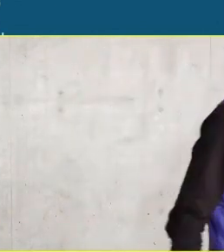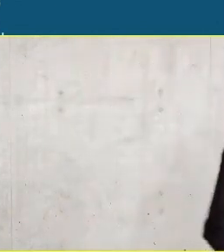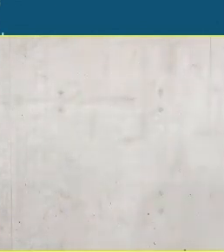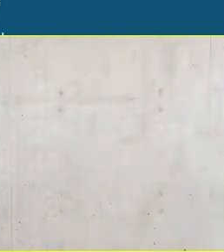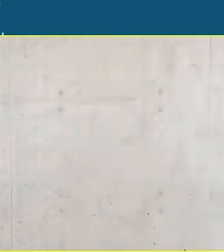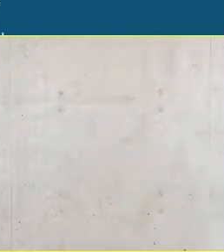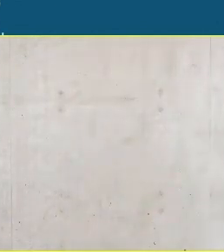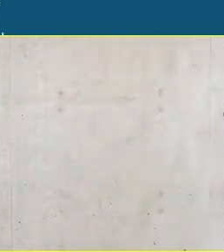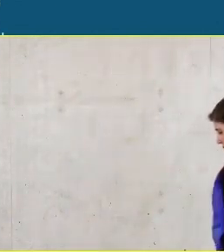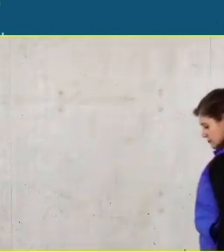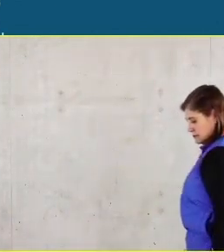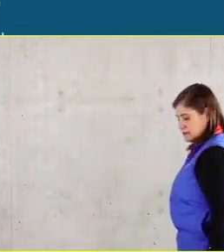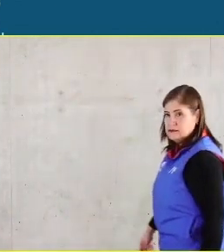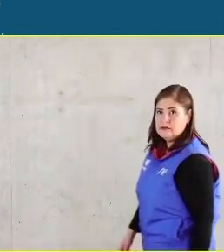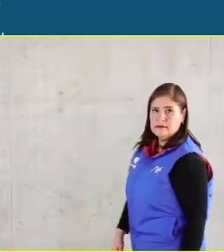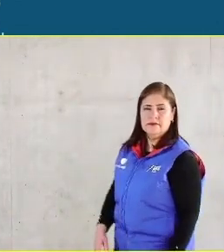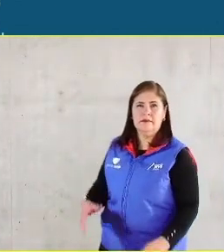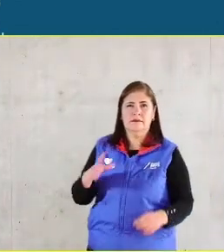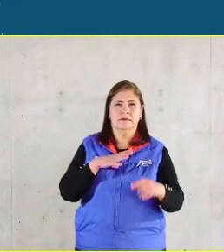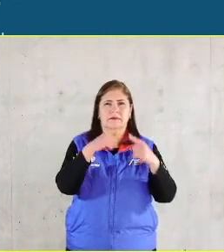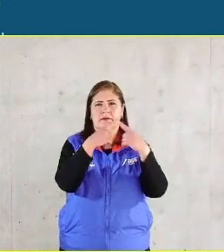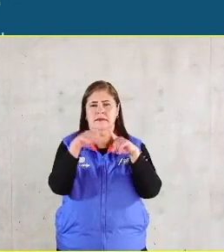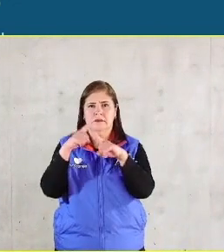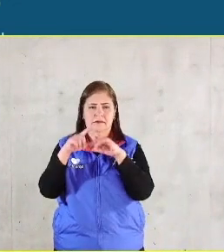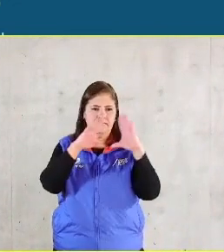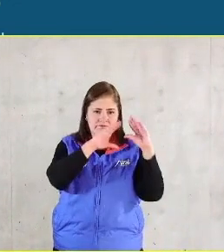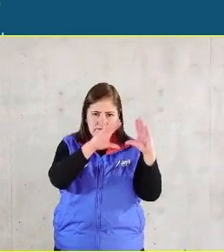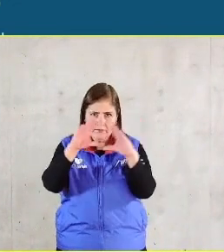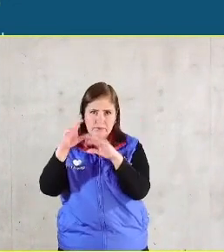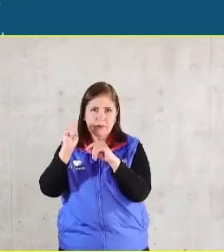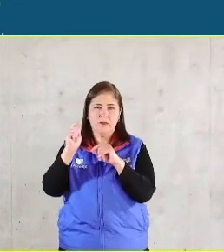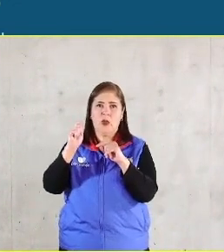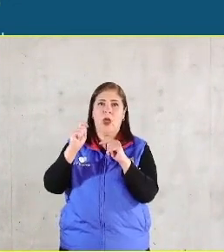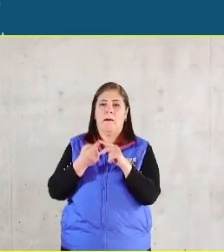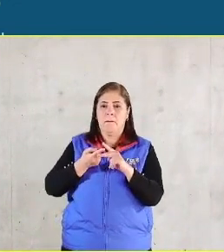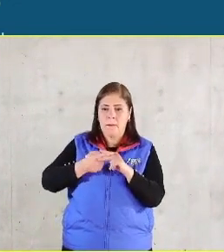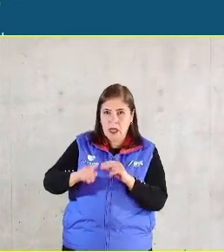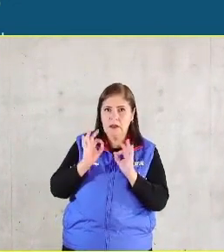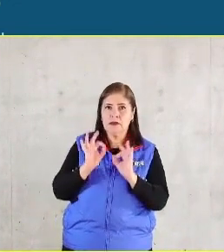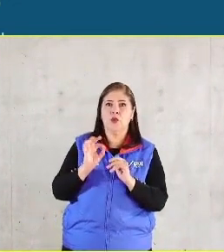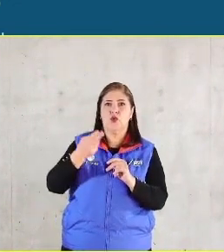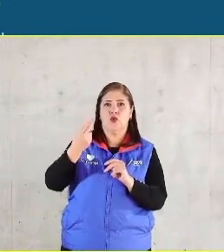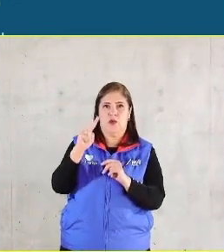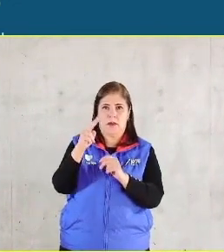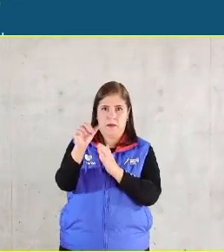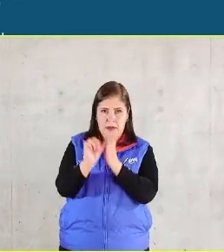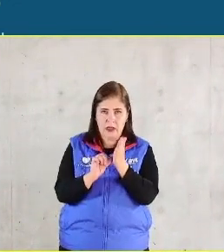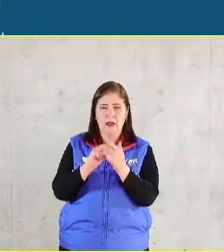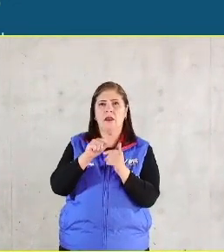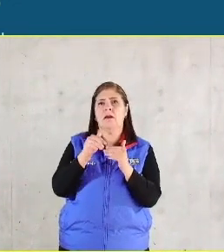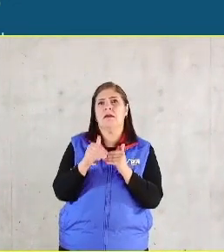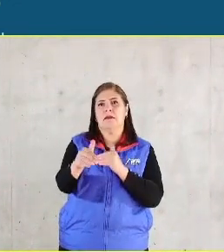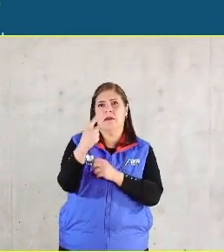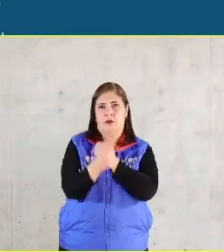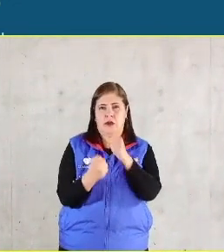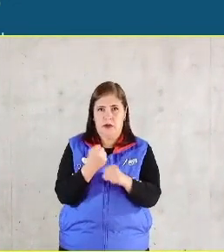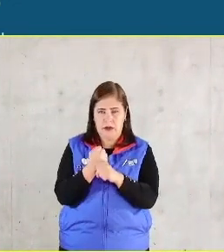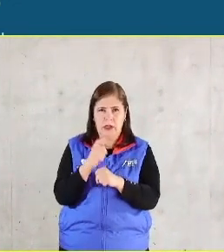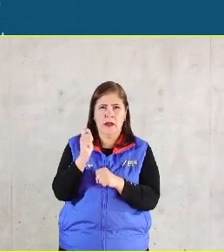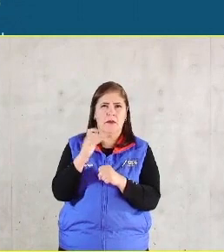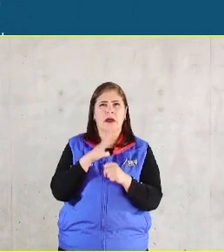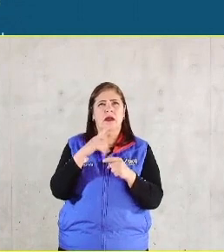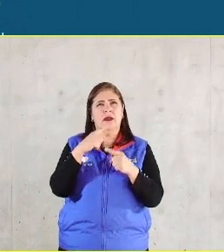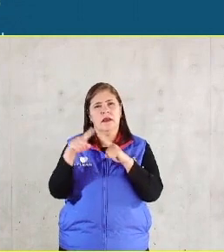demás, que vamos a estar haciendo a partir de noviembre y todo el año que sigue. Y por último, toda la parte de